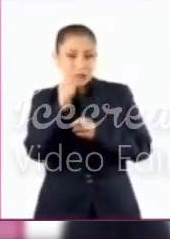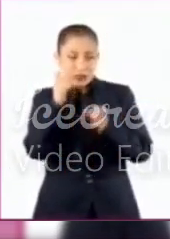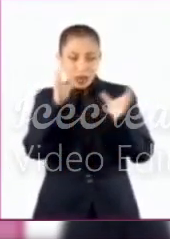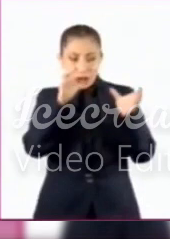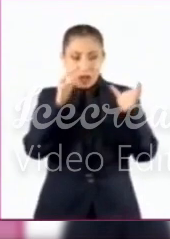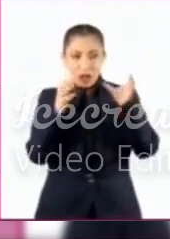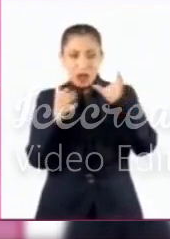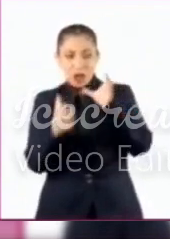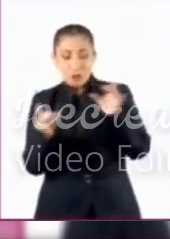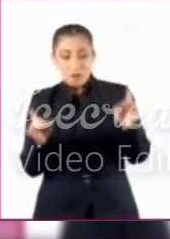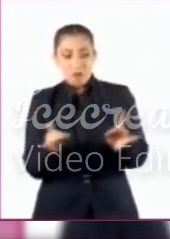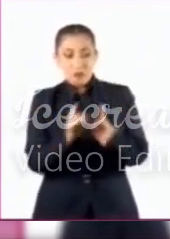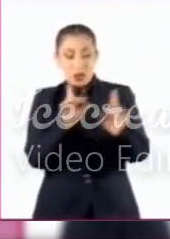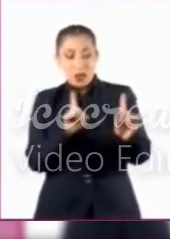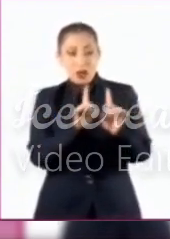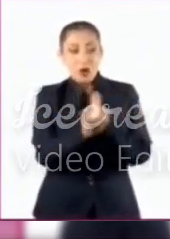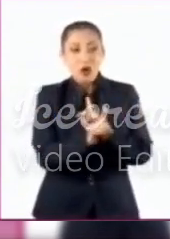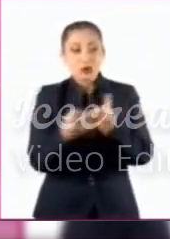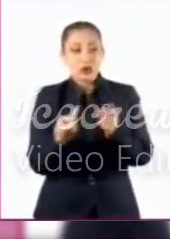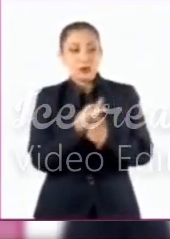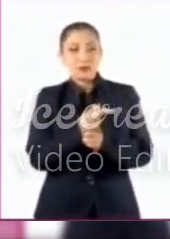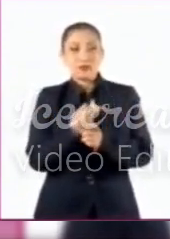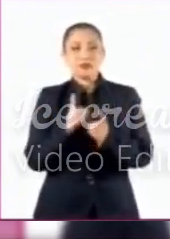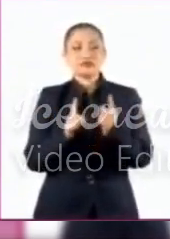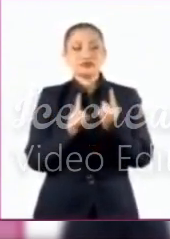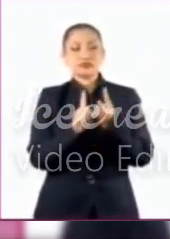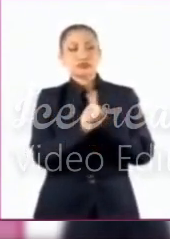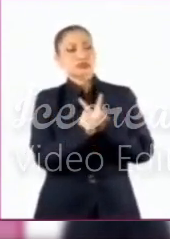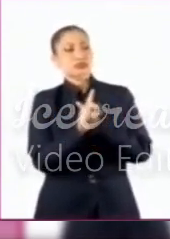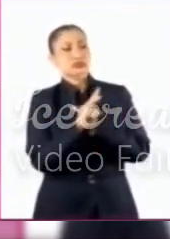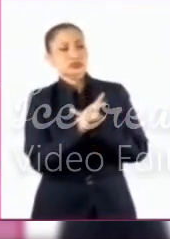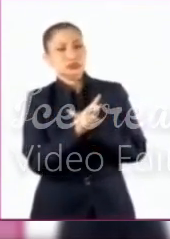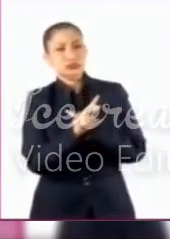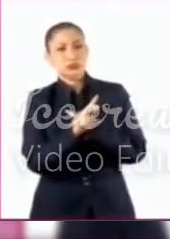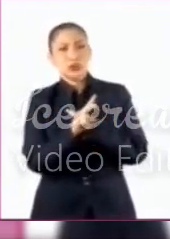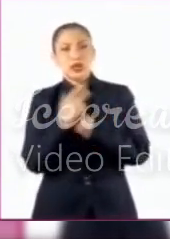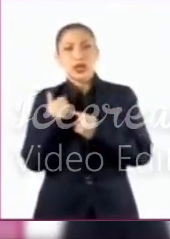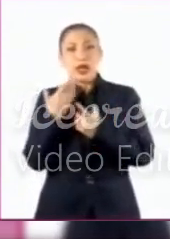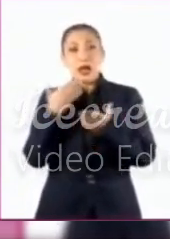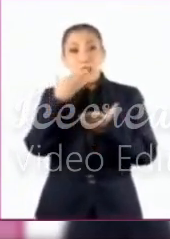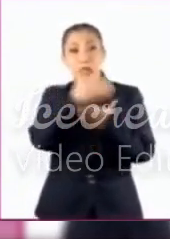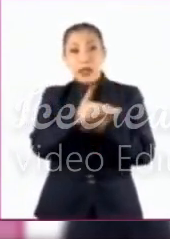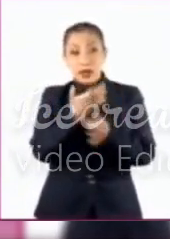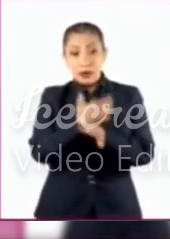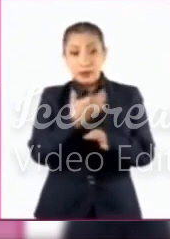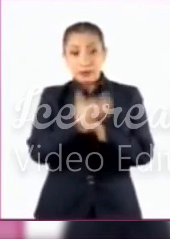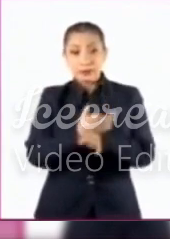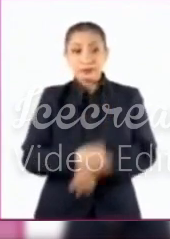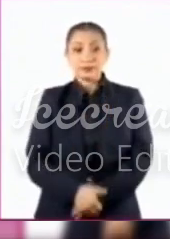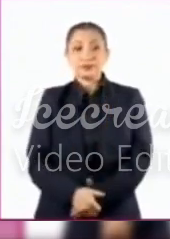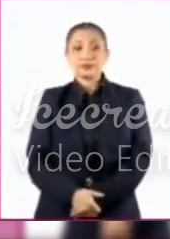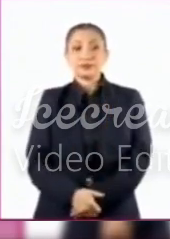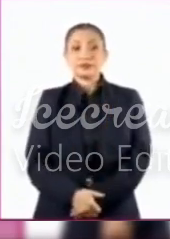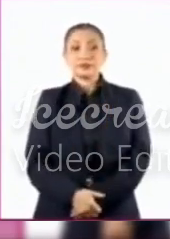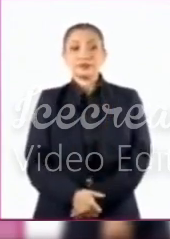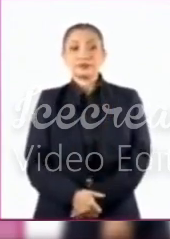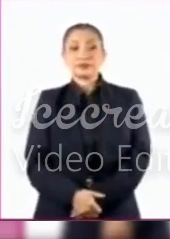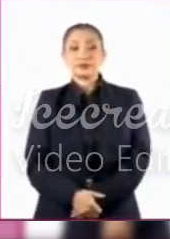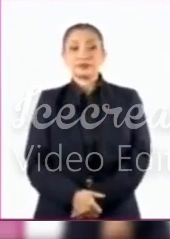de derribarme accidentalmente cuando pasábamos de la rue C, a la que recorríamos ahora.